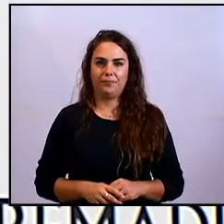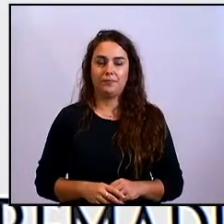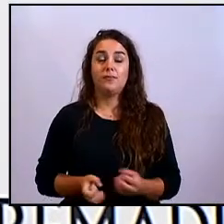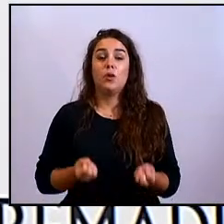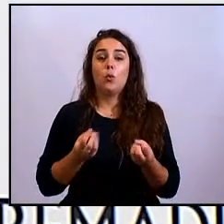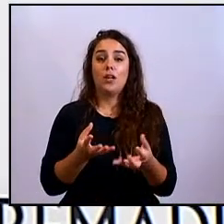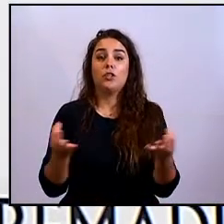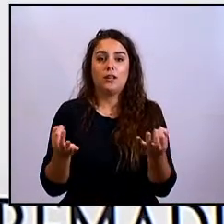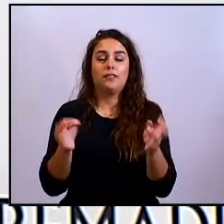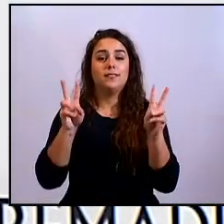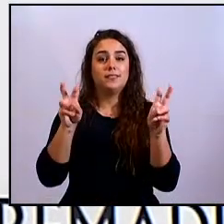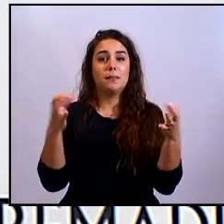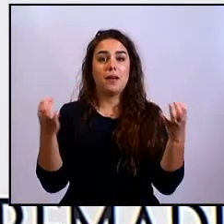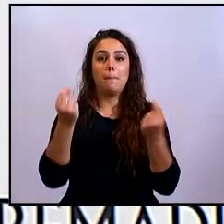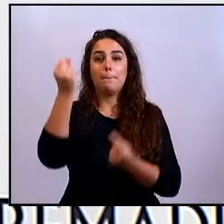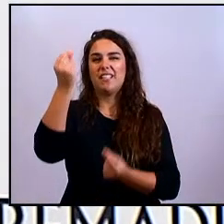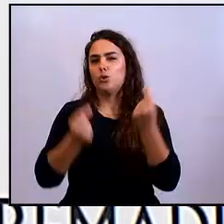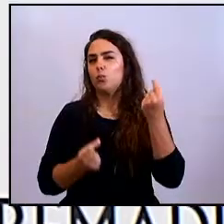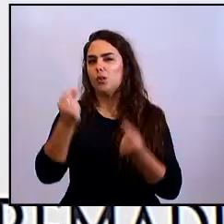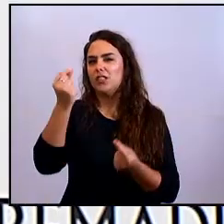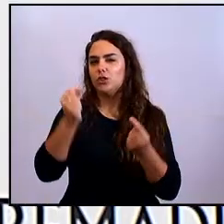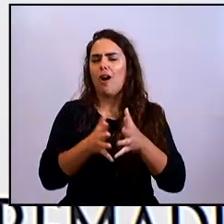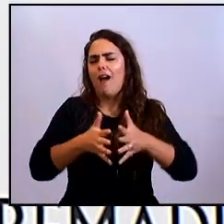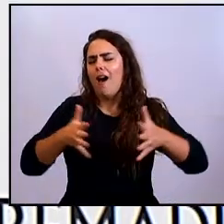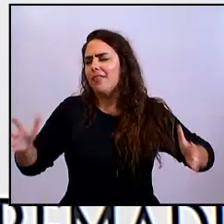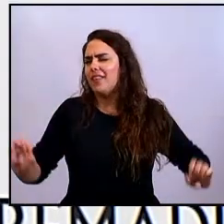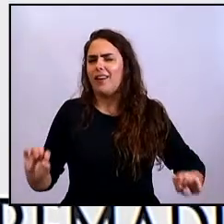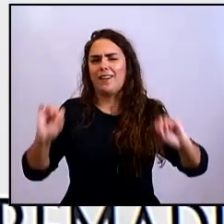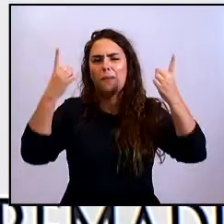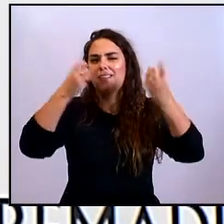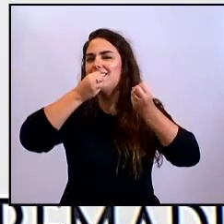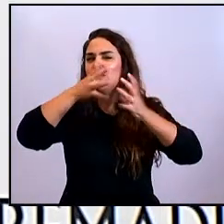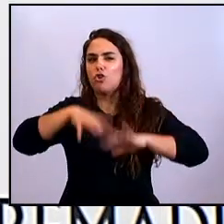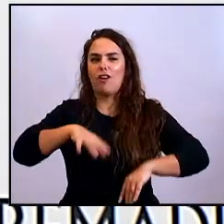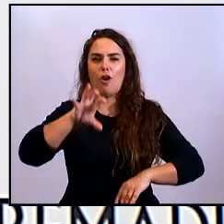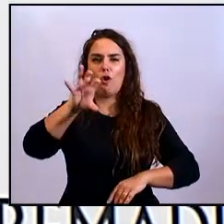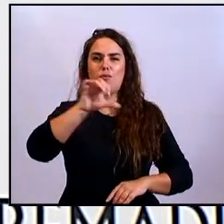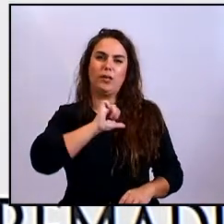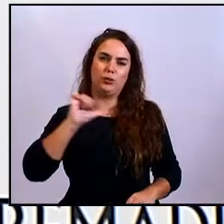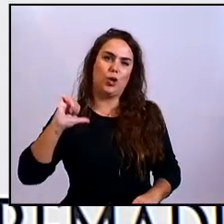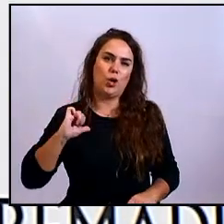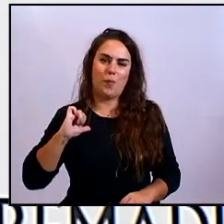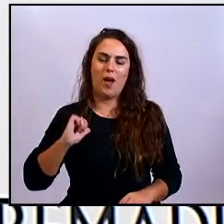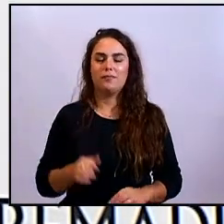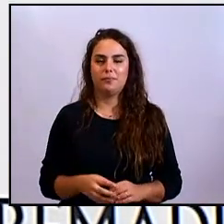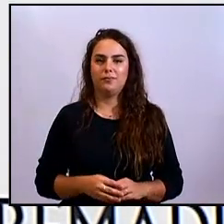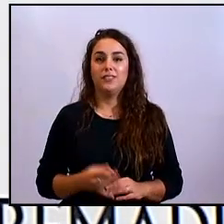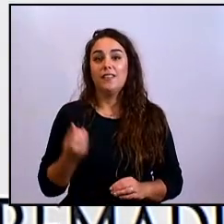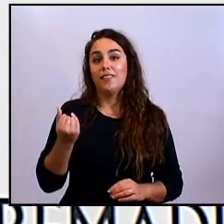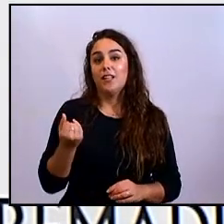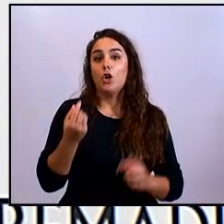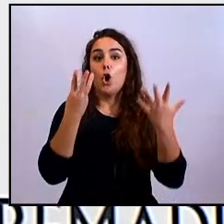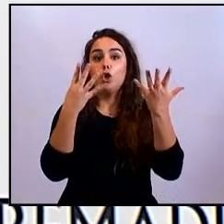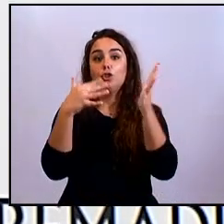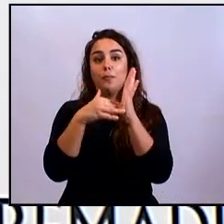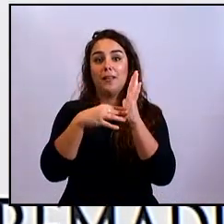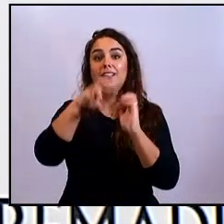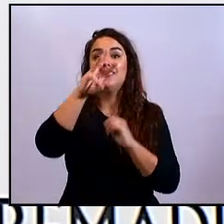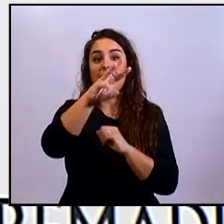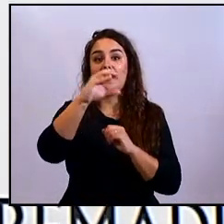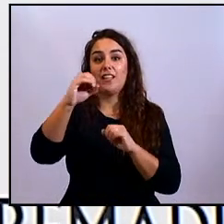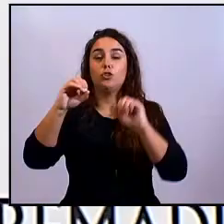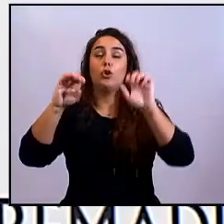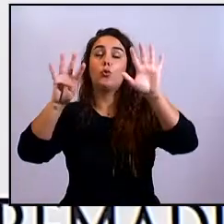que se trata del presupuesto más alto de la historia de nuestra comunidad autónoma, con un importe de